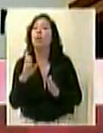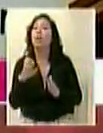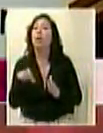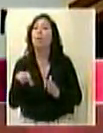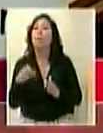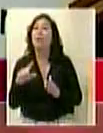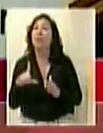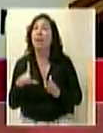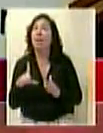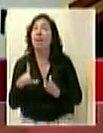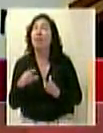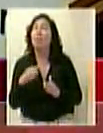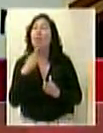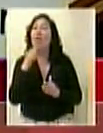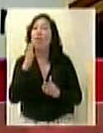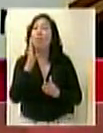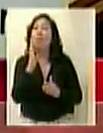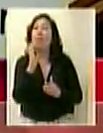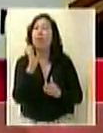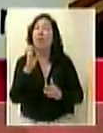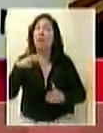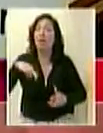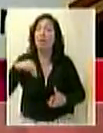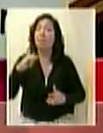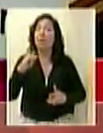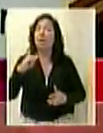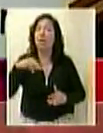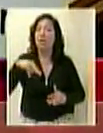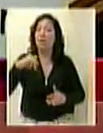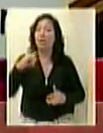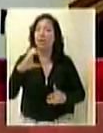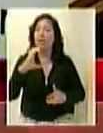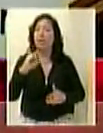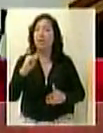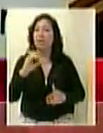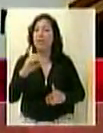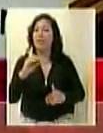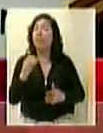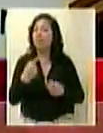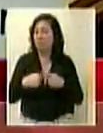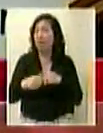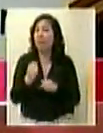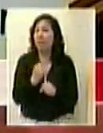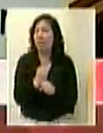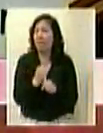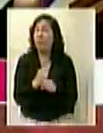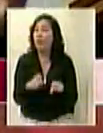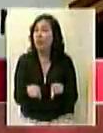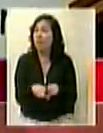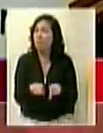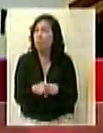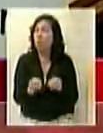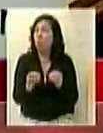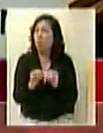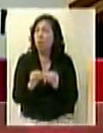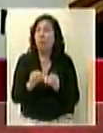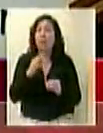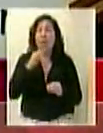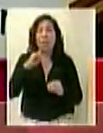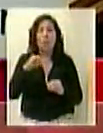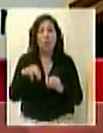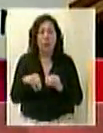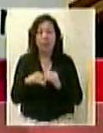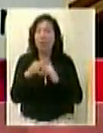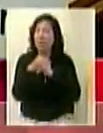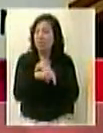Código Penal, el feminicidio. También proyectos de ley de nuestros niños y se viene trabajando también junto con el Jurado Nacional